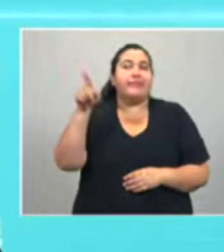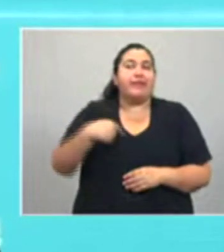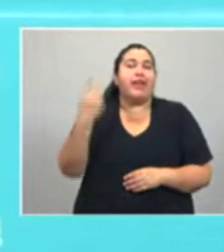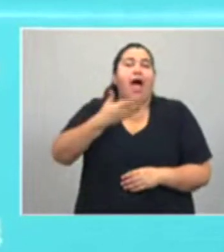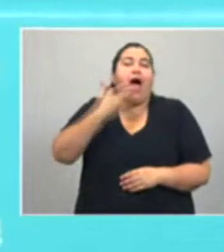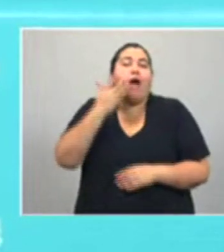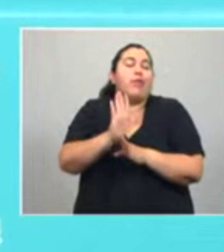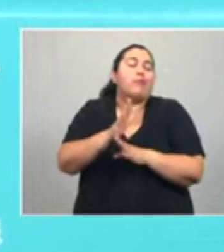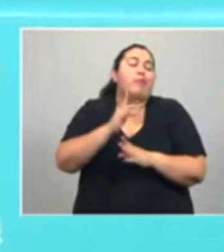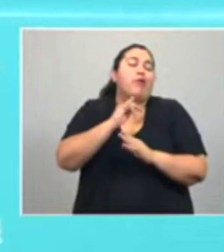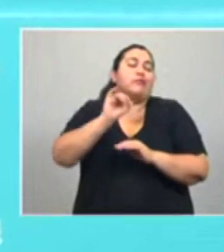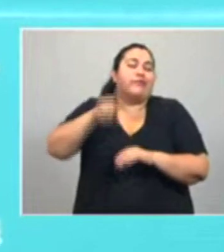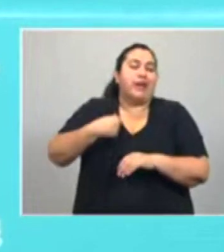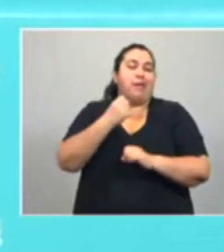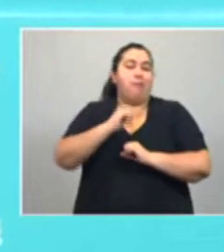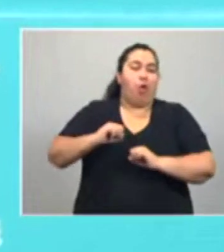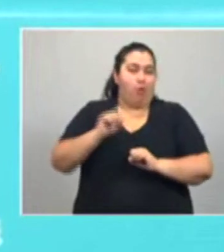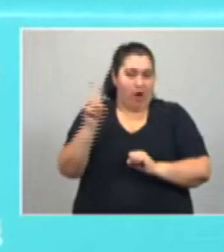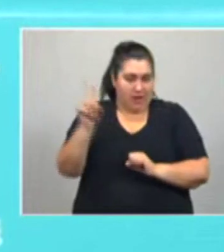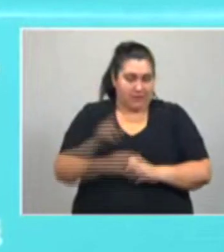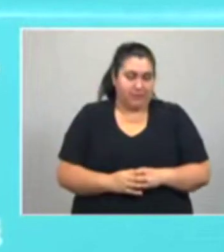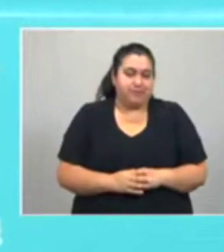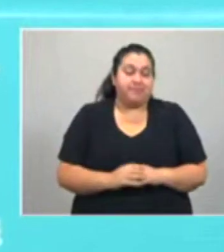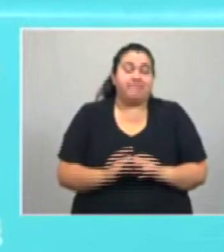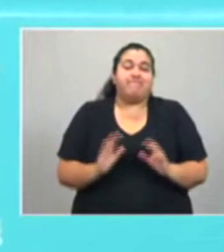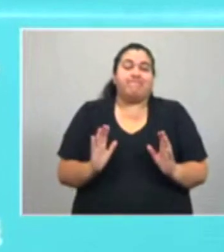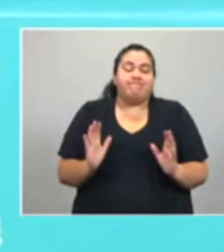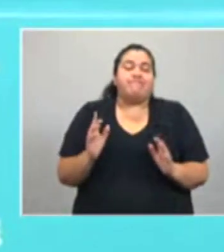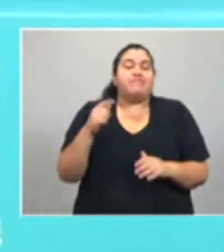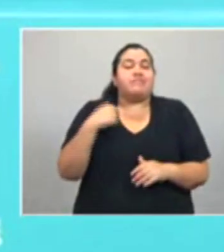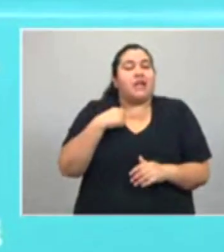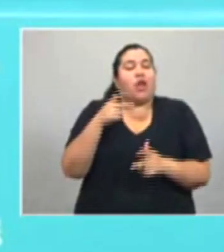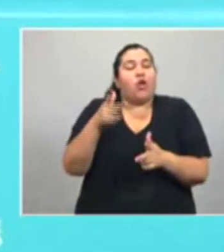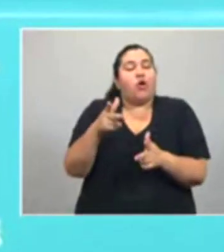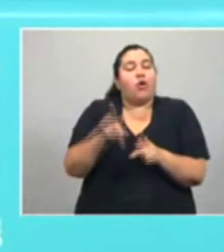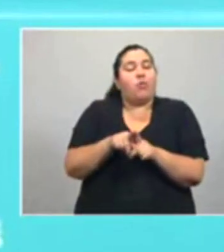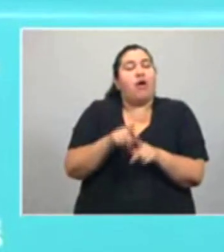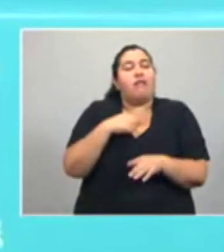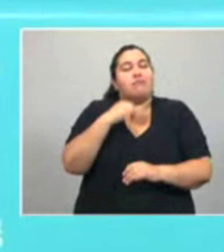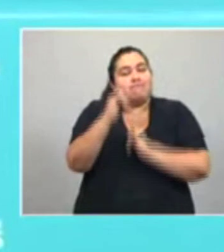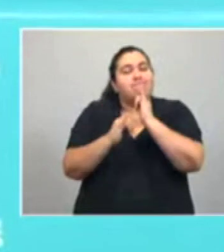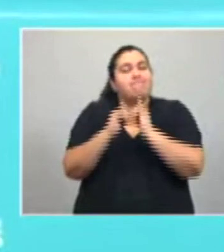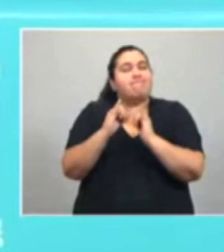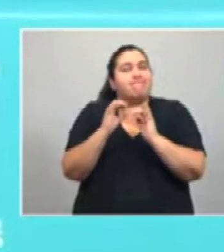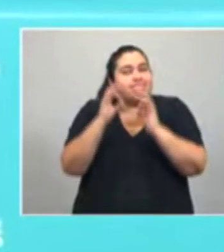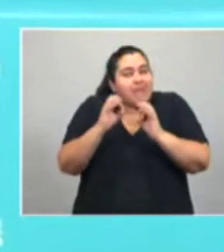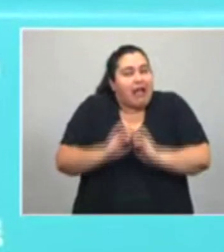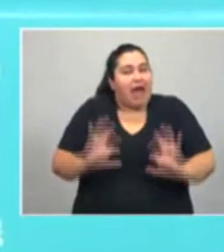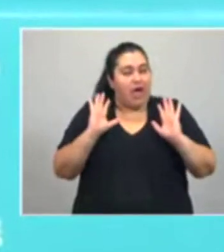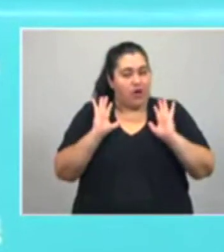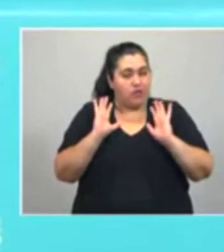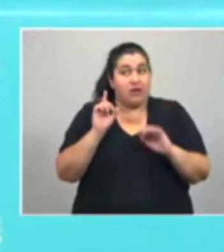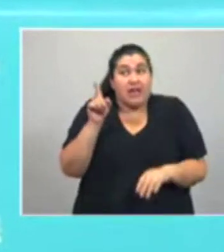empleados públicos tiene cada mil habitantes a nivel nacional y que el territorio bonaerense aporta el 40% de